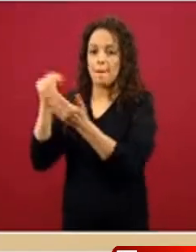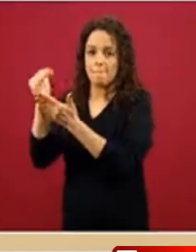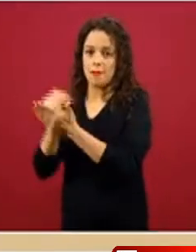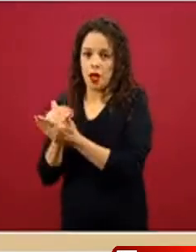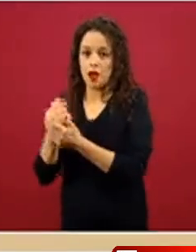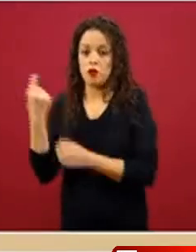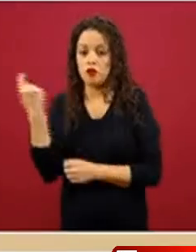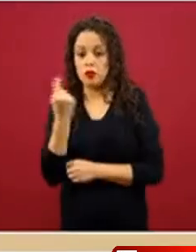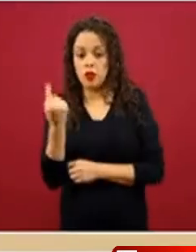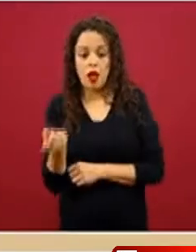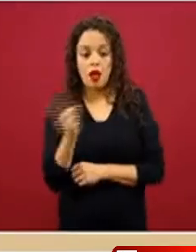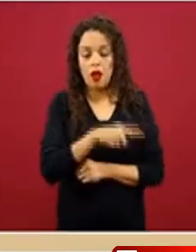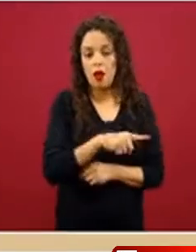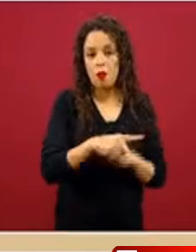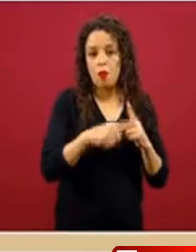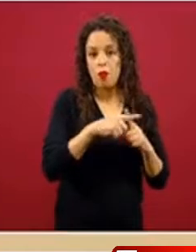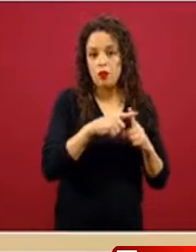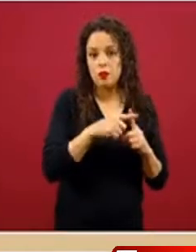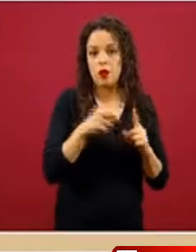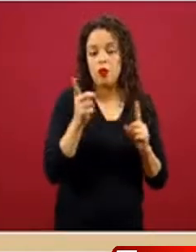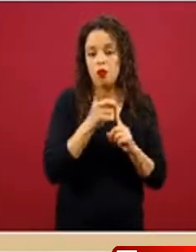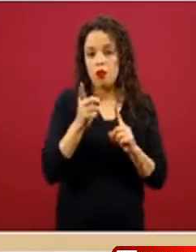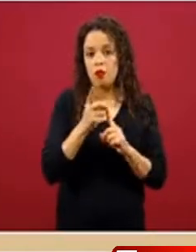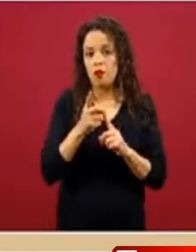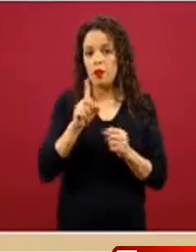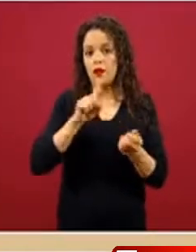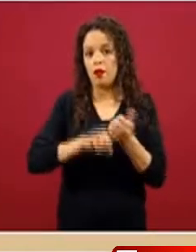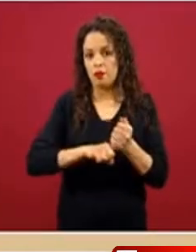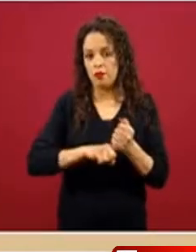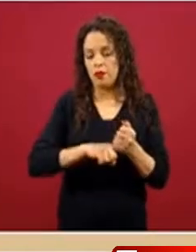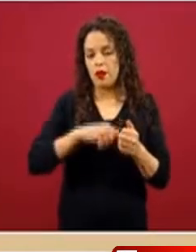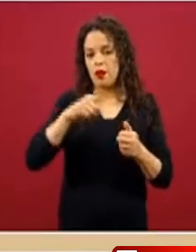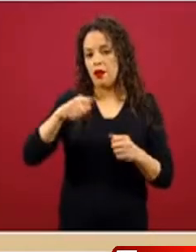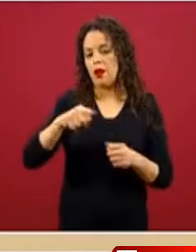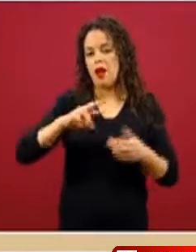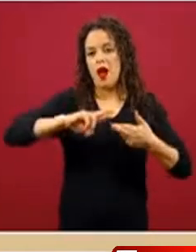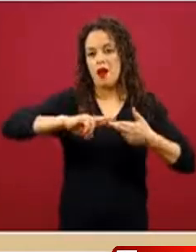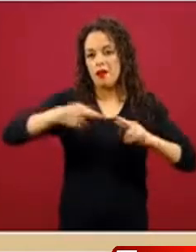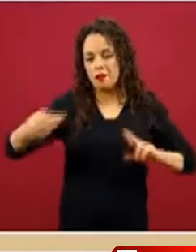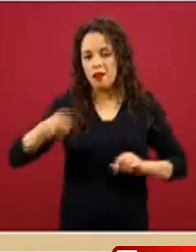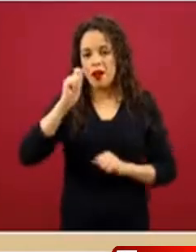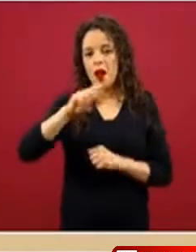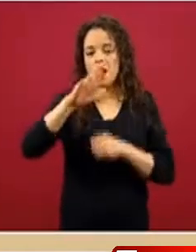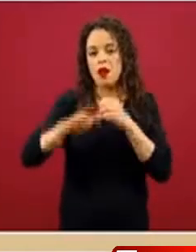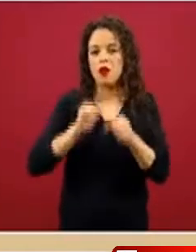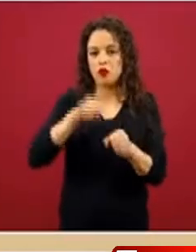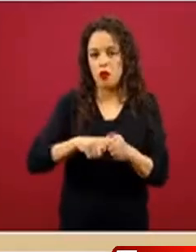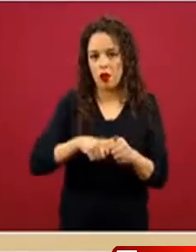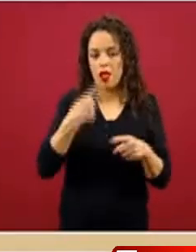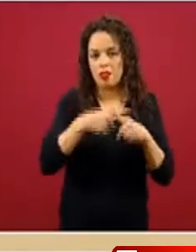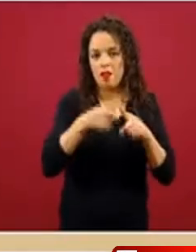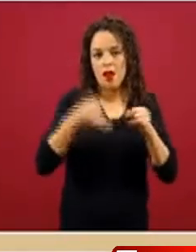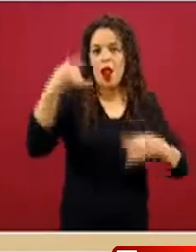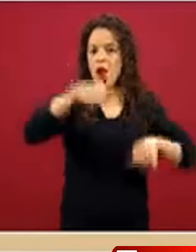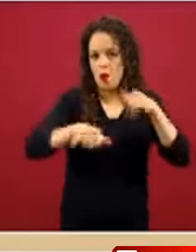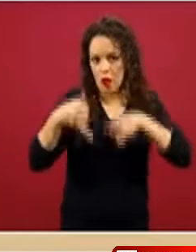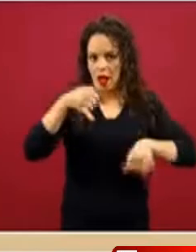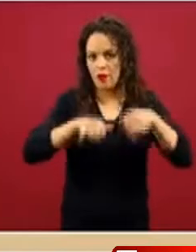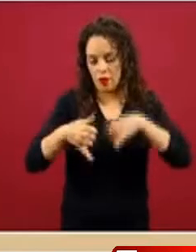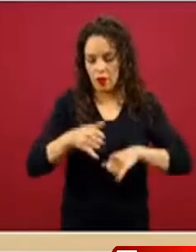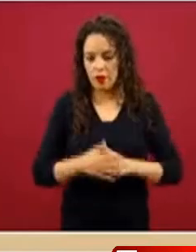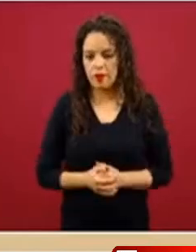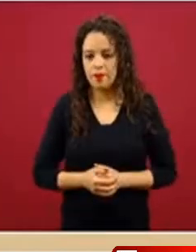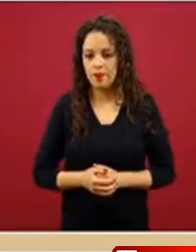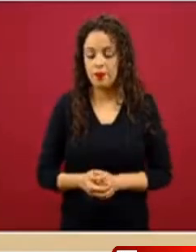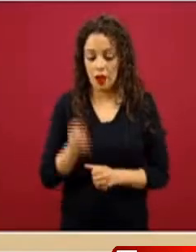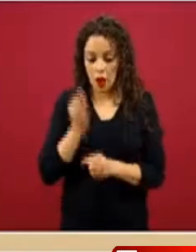de positividad obtenido en la Red Nacional de Laboratorios. Y agregamos una siguiente diapositiva, ahora que estamos teniendo ya